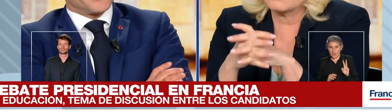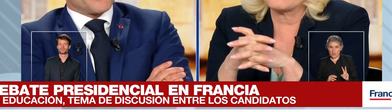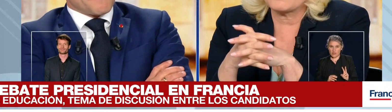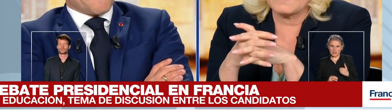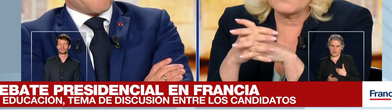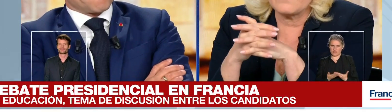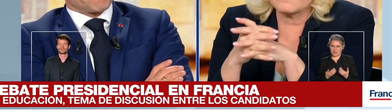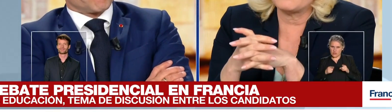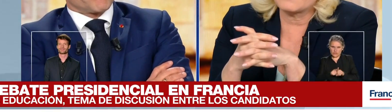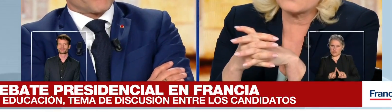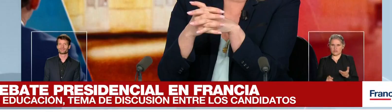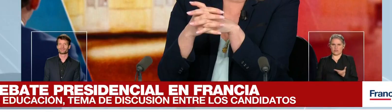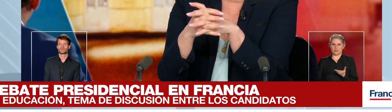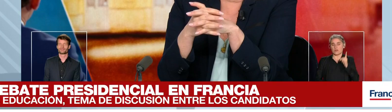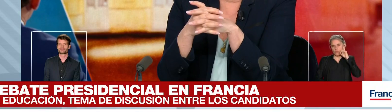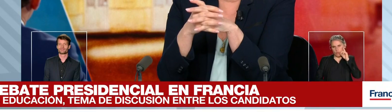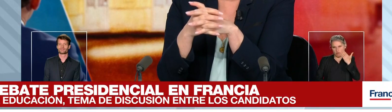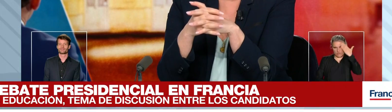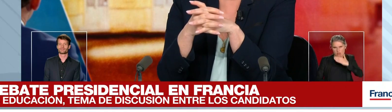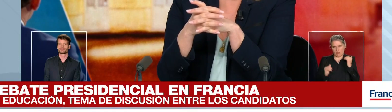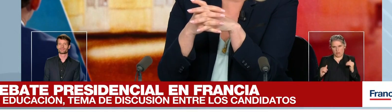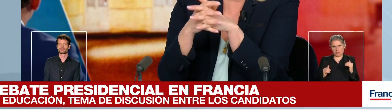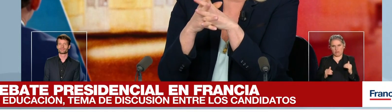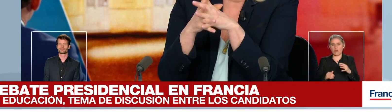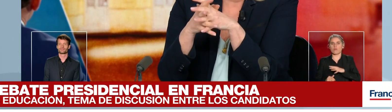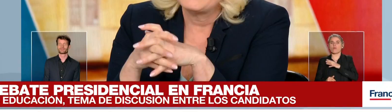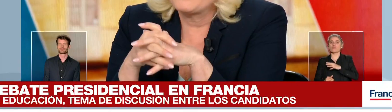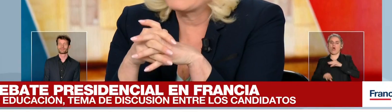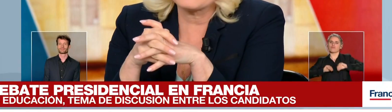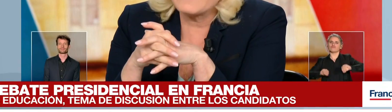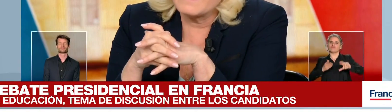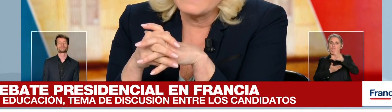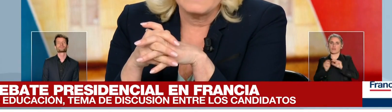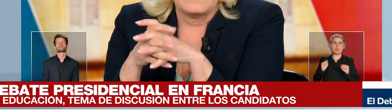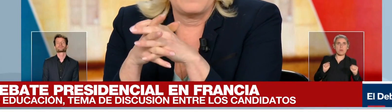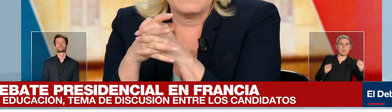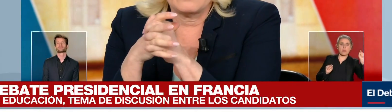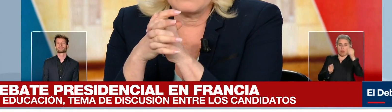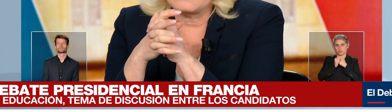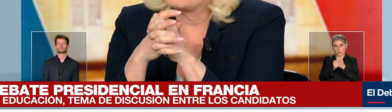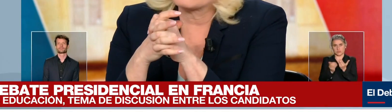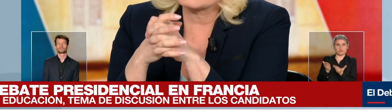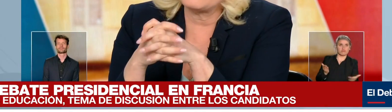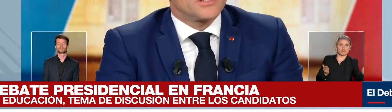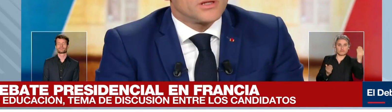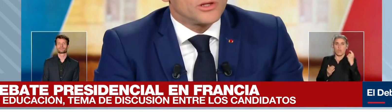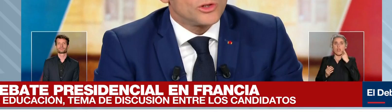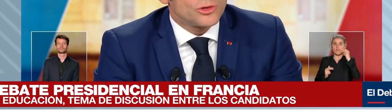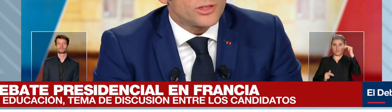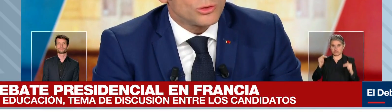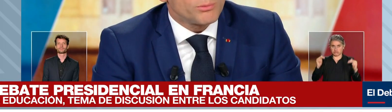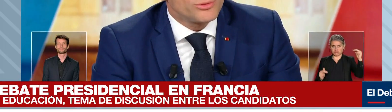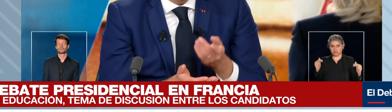es importante. Me parece muy injusto. Usted sabe muy bien que según el lugar en donde enseñan los docentes,